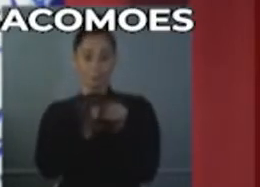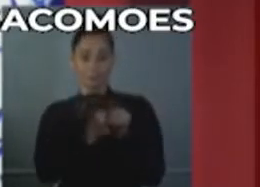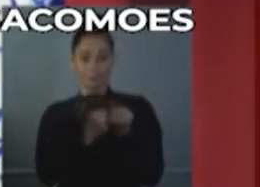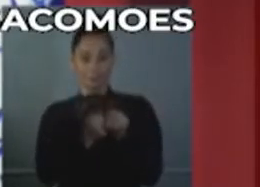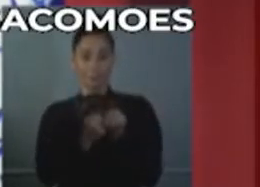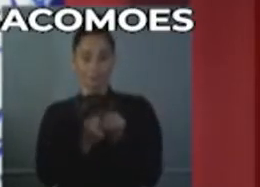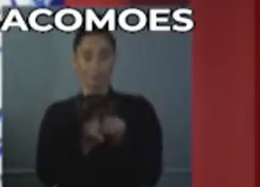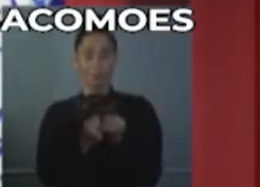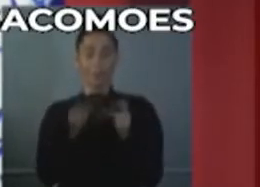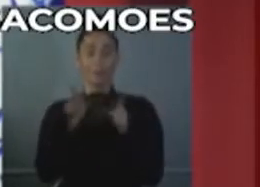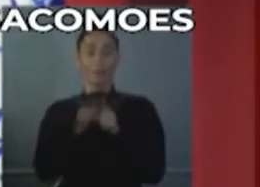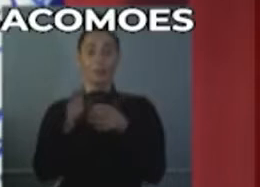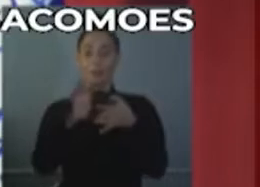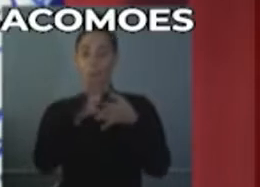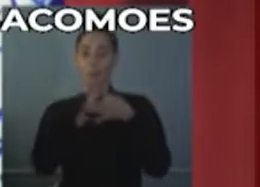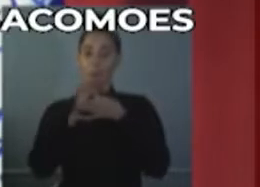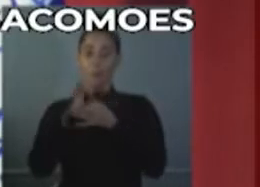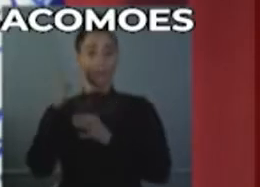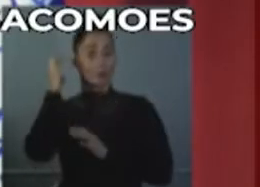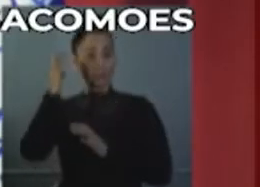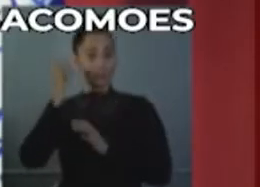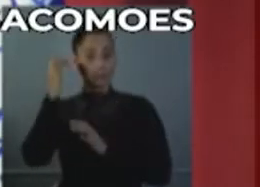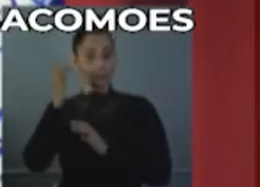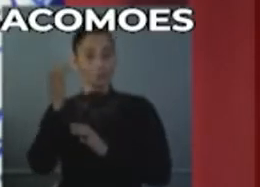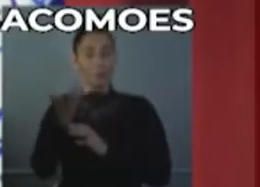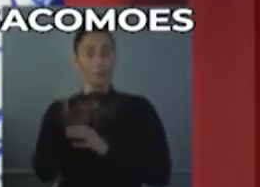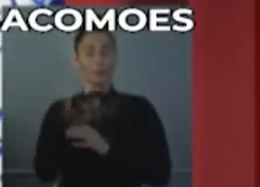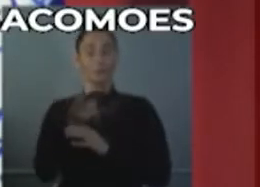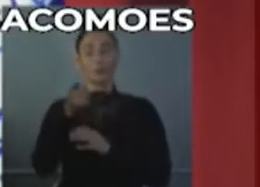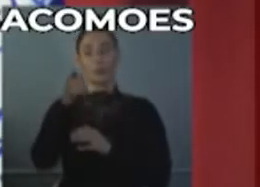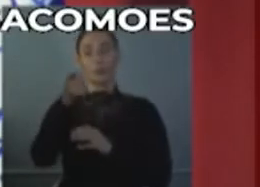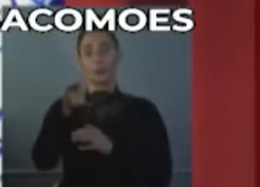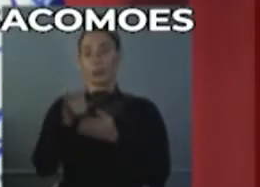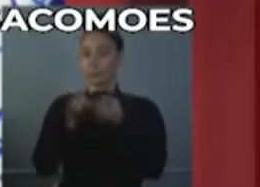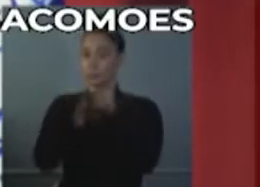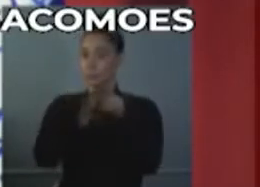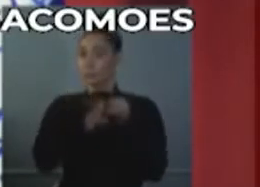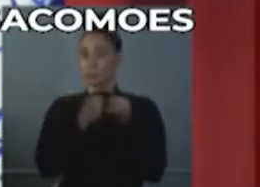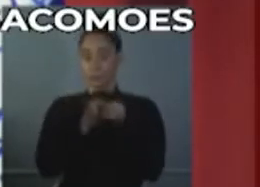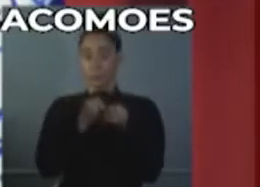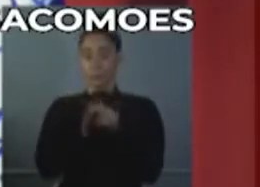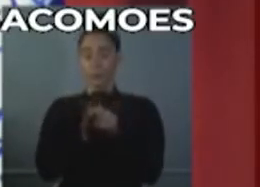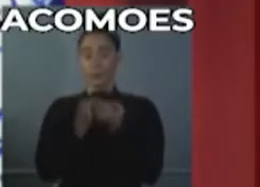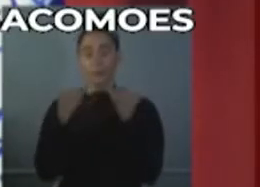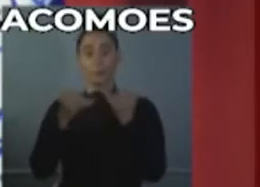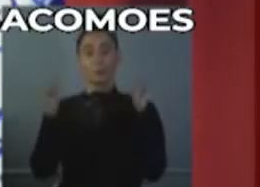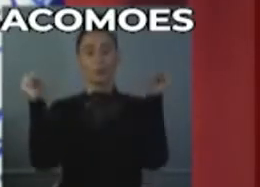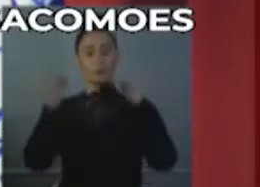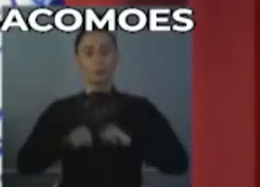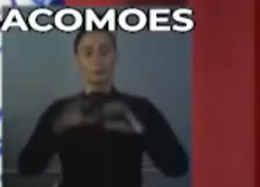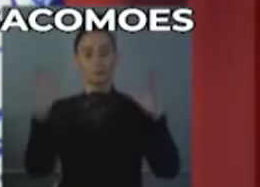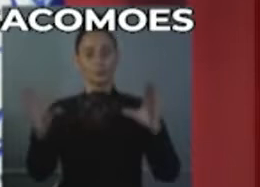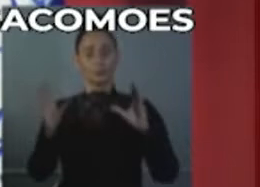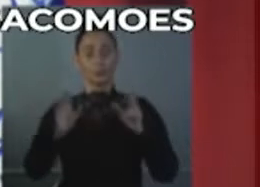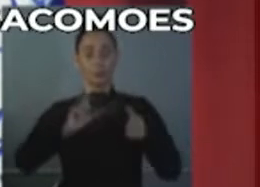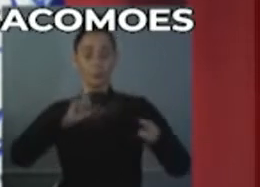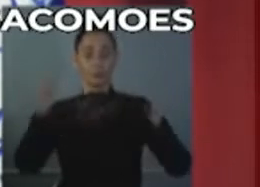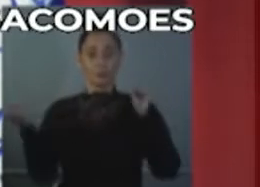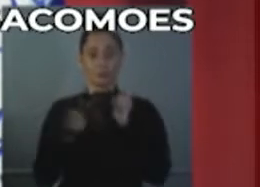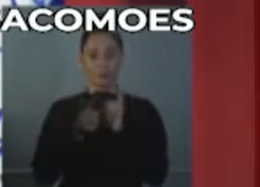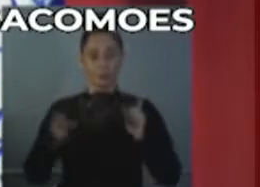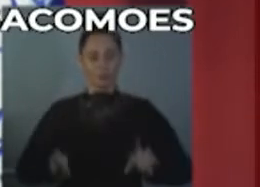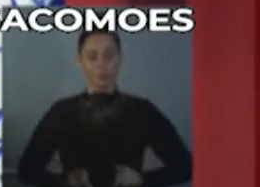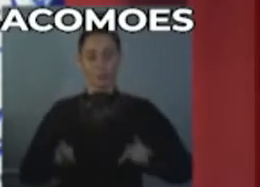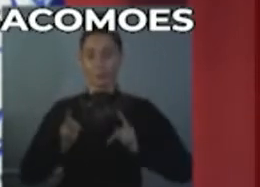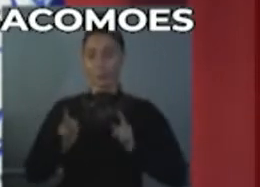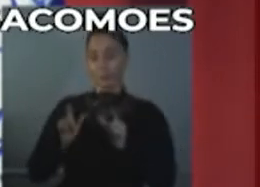como a la Unión Europea, quienes con sus contribuciones harán posible un cambio de vida en